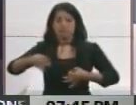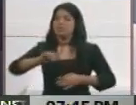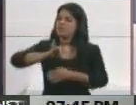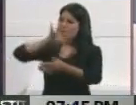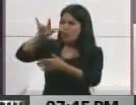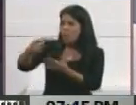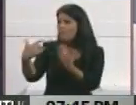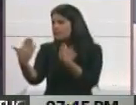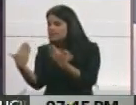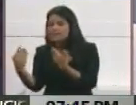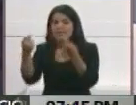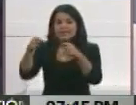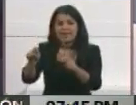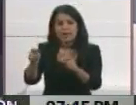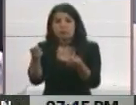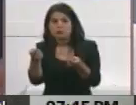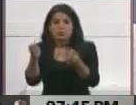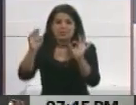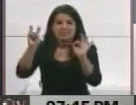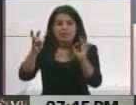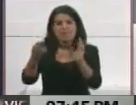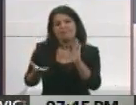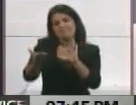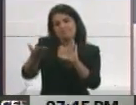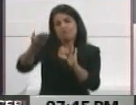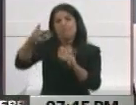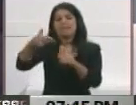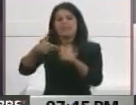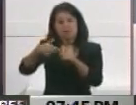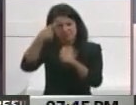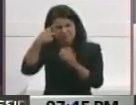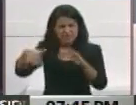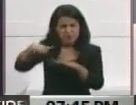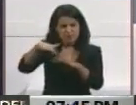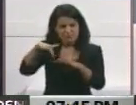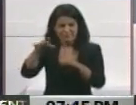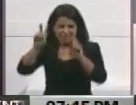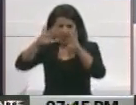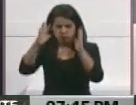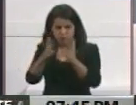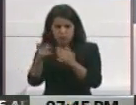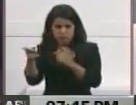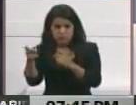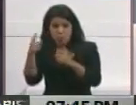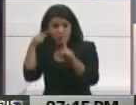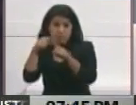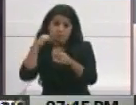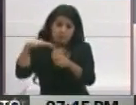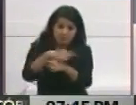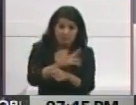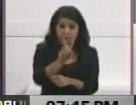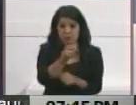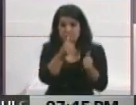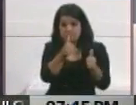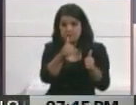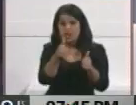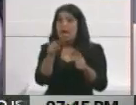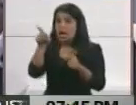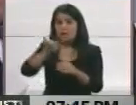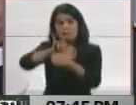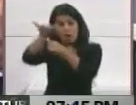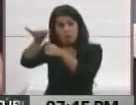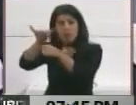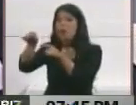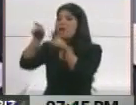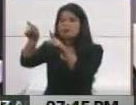desfavorable de los precios petroleros para Venezuela Bueno ahí está actuando como un jefe de estado pues son